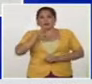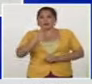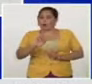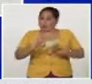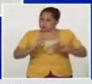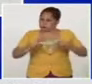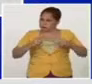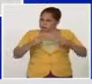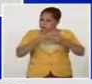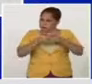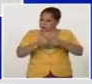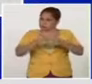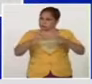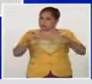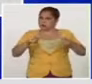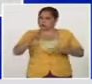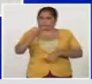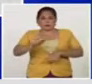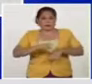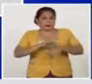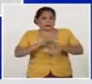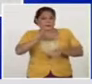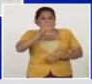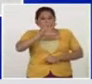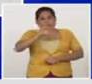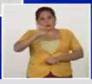una tasa de incidencia de